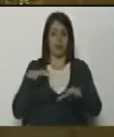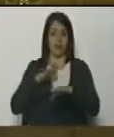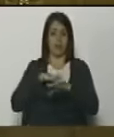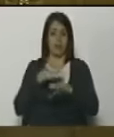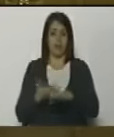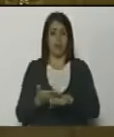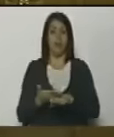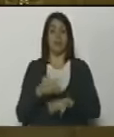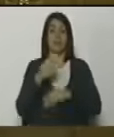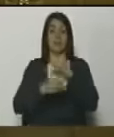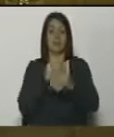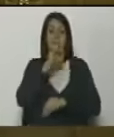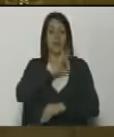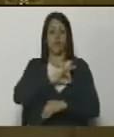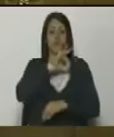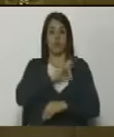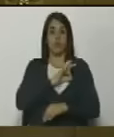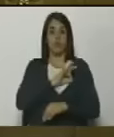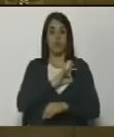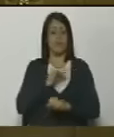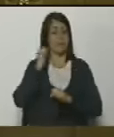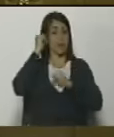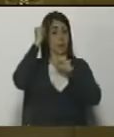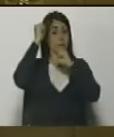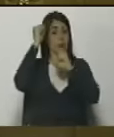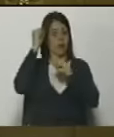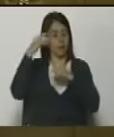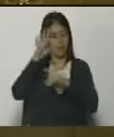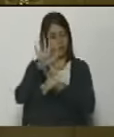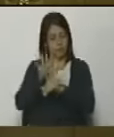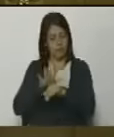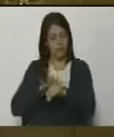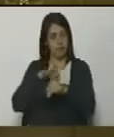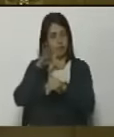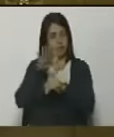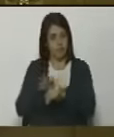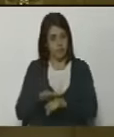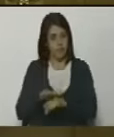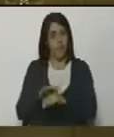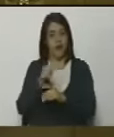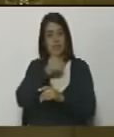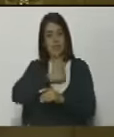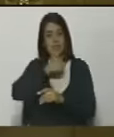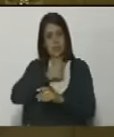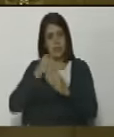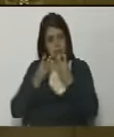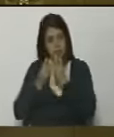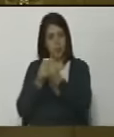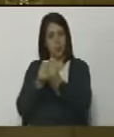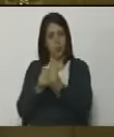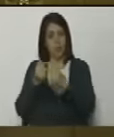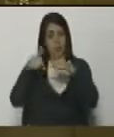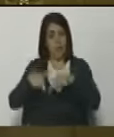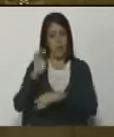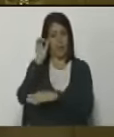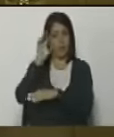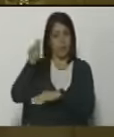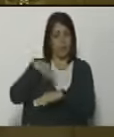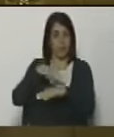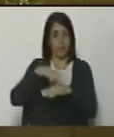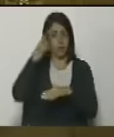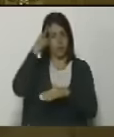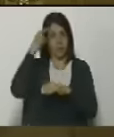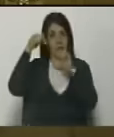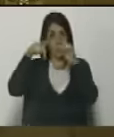para avanzar hacia una sociedad que premia la compasión y la resiliencia. Esta Asamblea Nacional